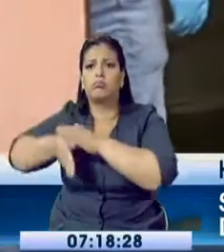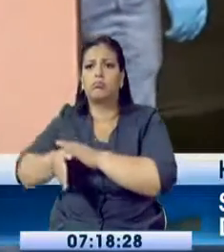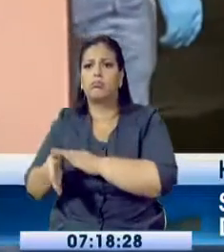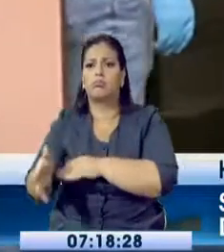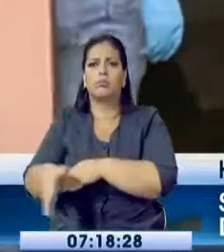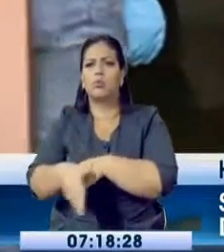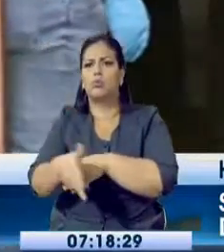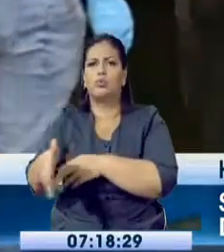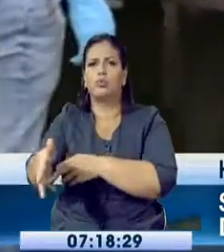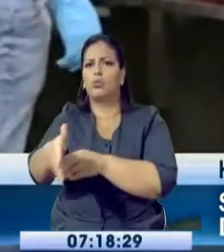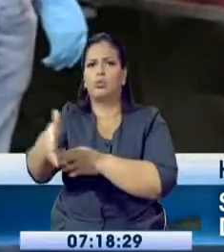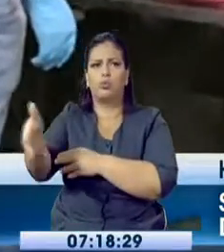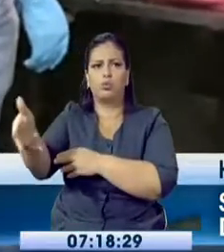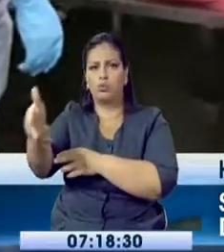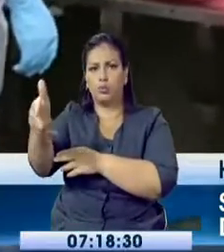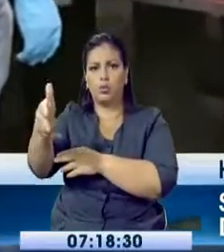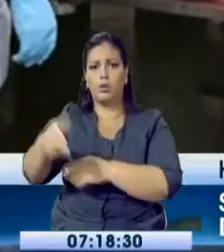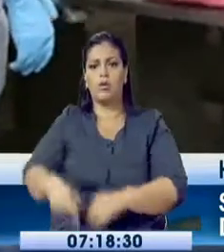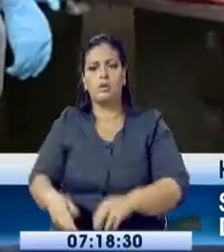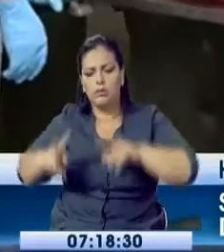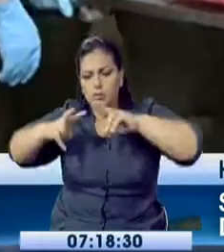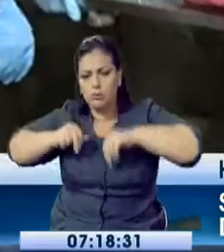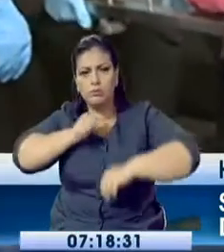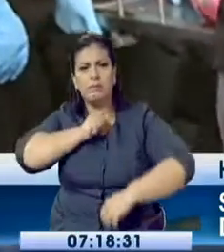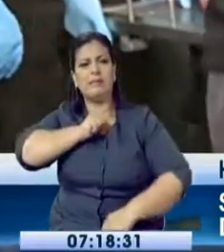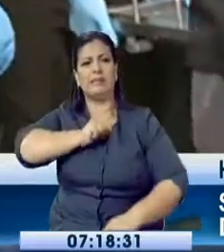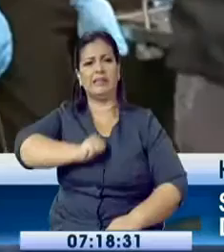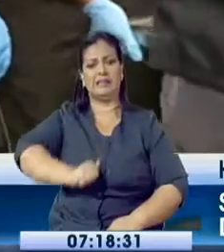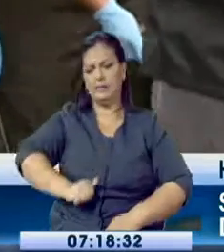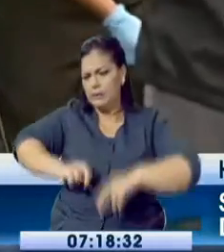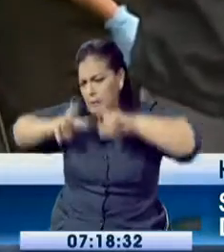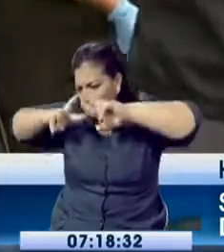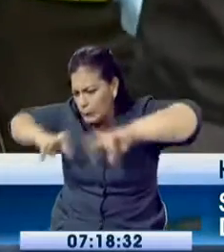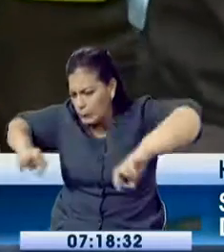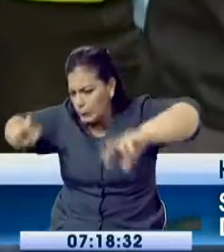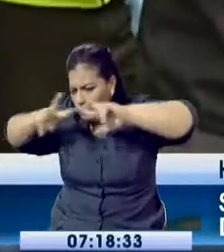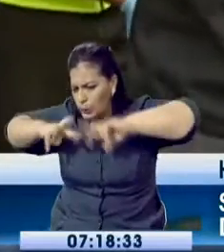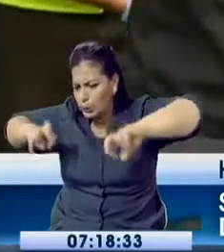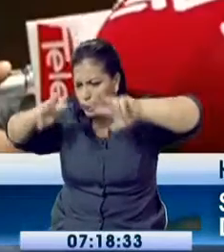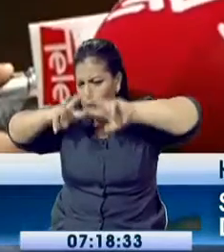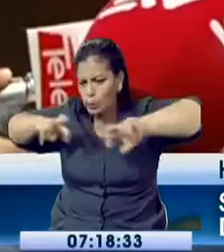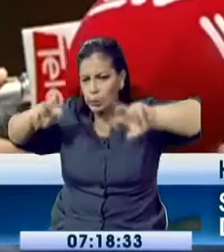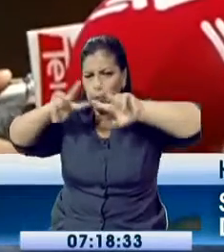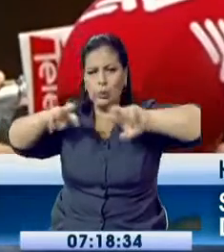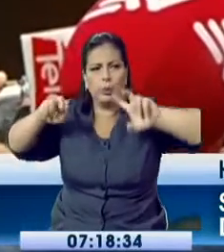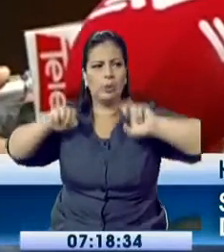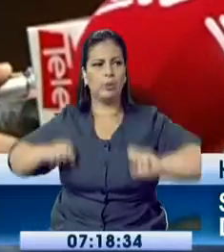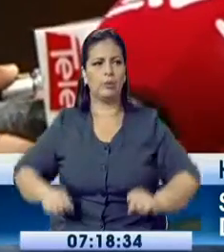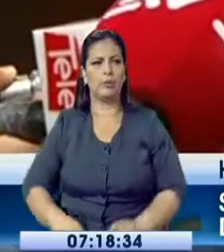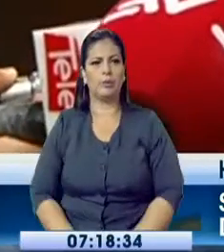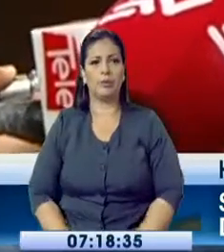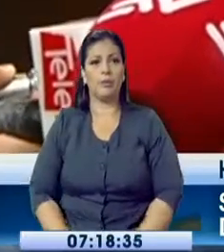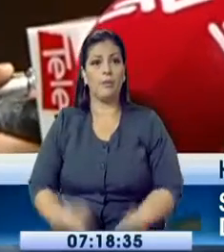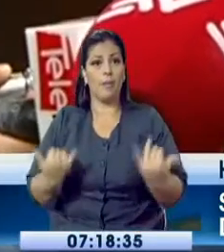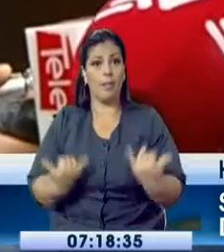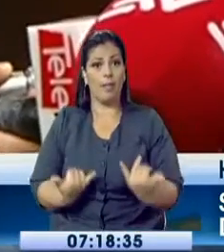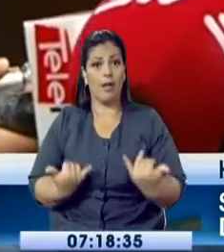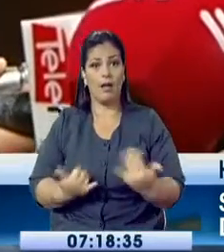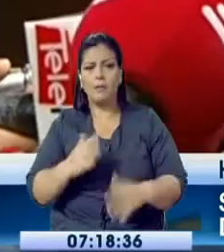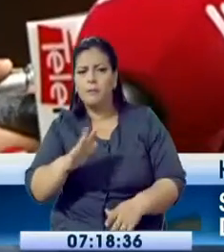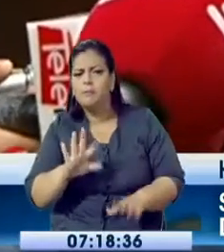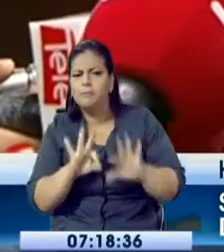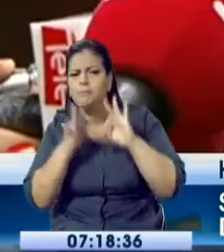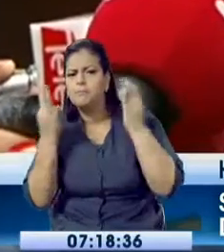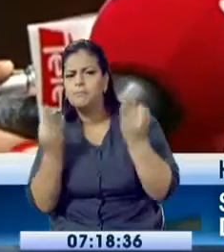puedan determinar lo antes posible las causas y los autores de este crimen. Donde habrá que investigar a los familiares que entraron al